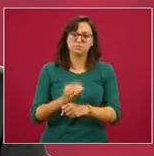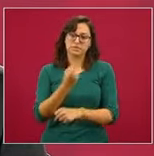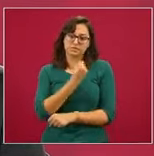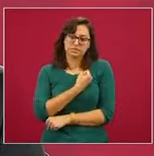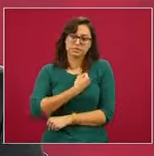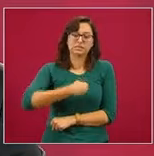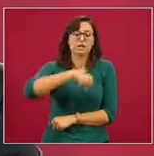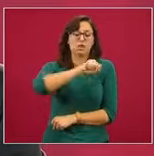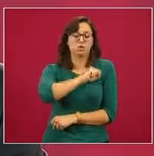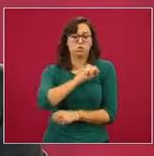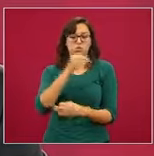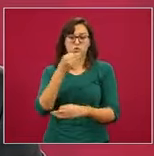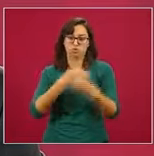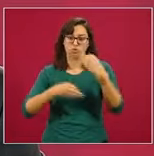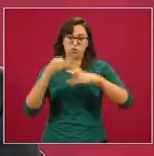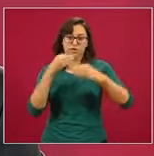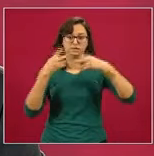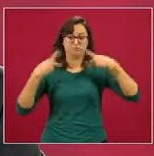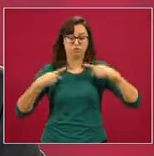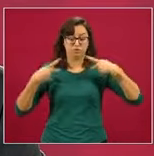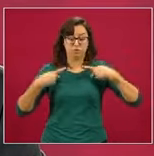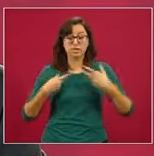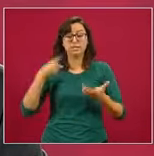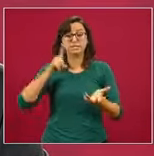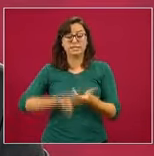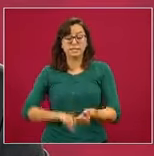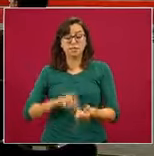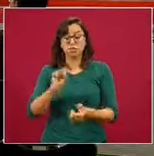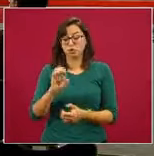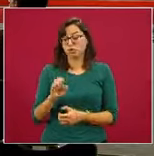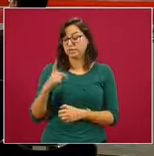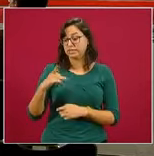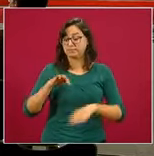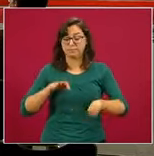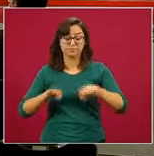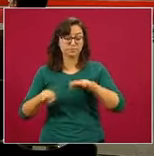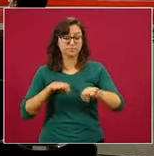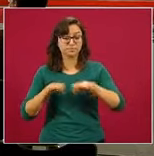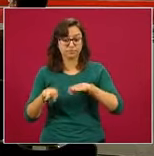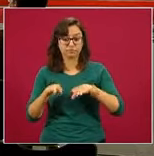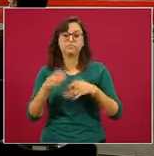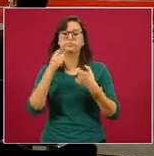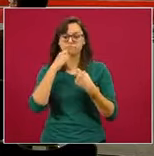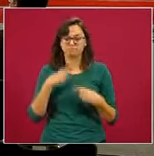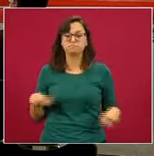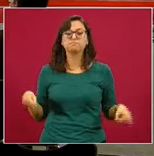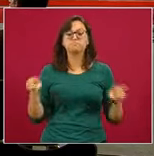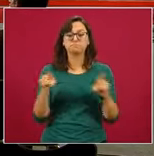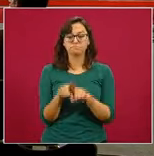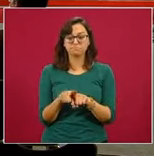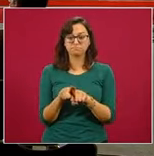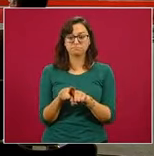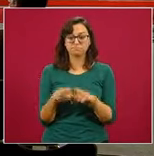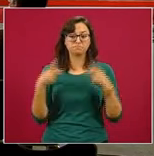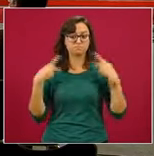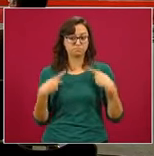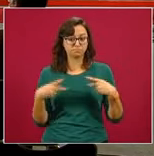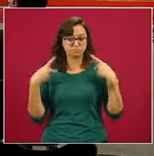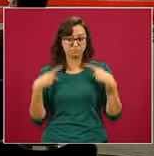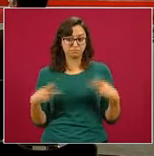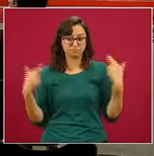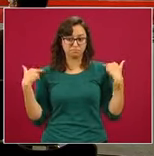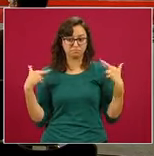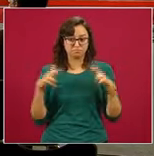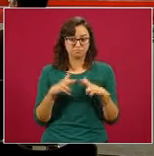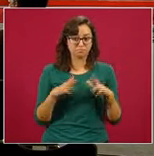salud de todas las trabajadoras y trabajadores del sistema educativo nacional y, por supuesto, de las personas